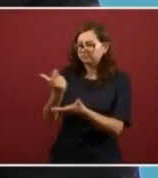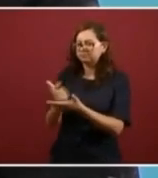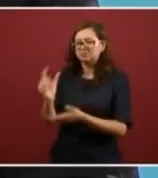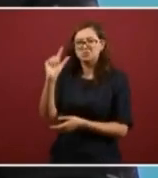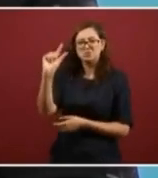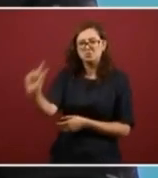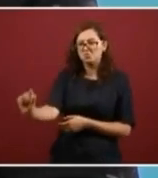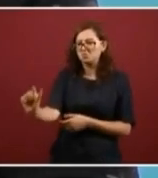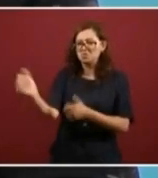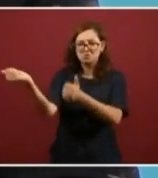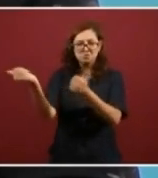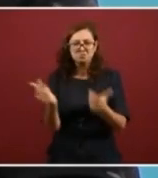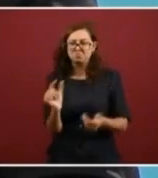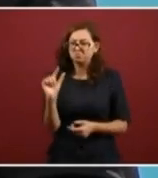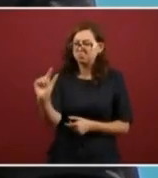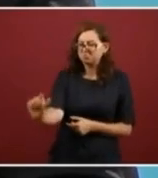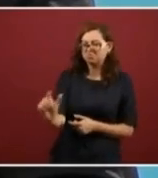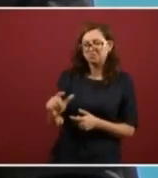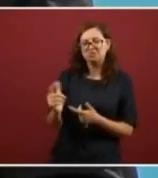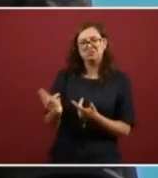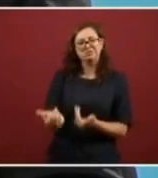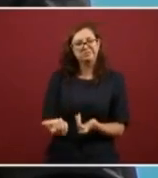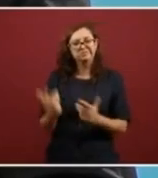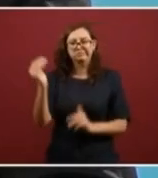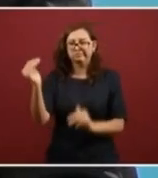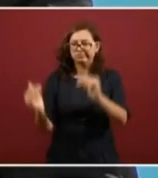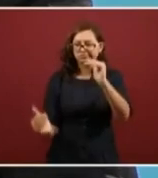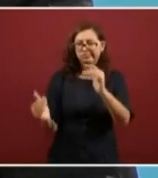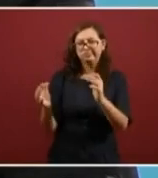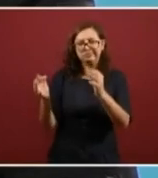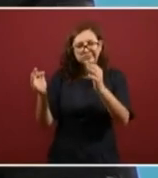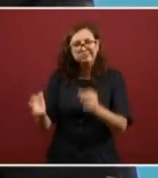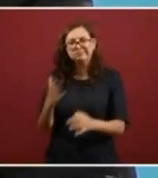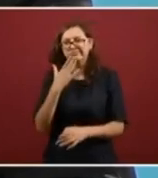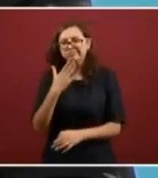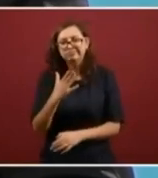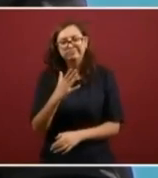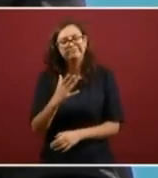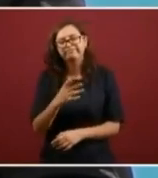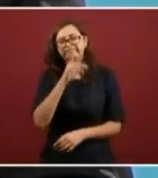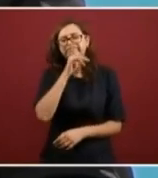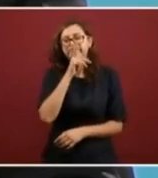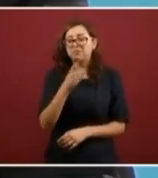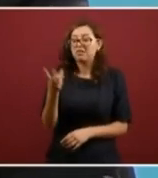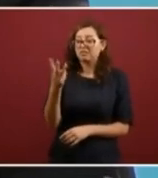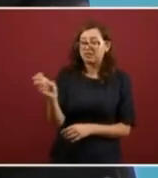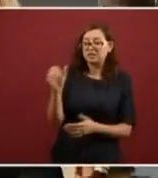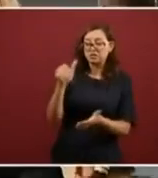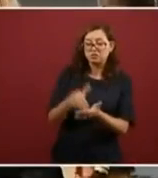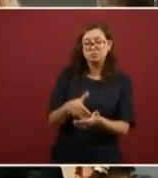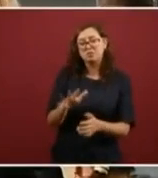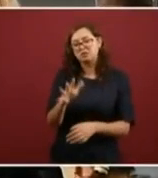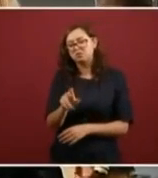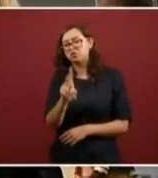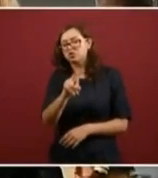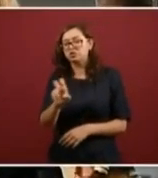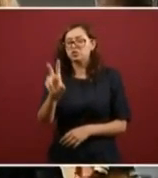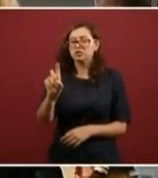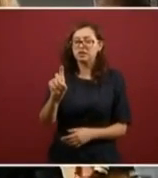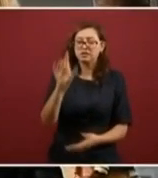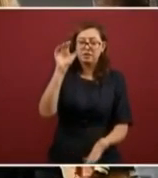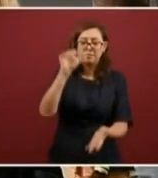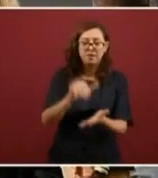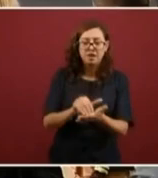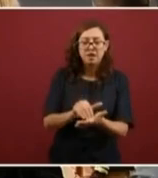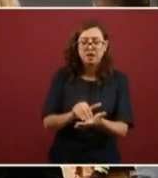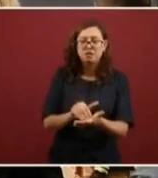pescadores y acuacultores en el país. De estos 300,000 que mencionábamos, alrededor de 230,000 se